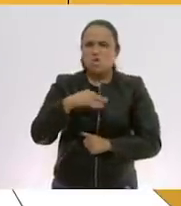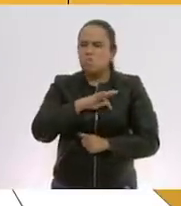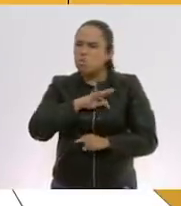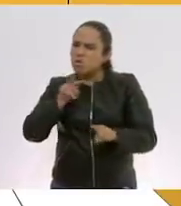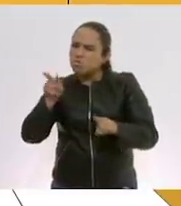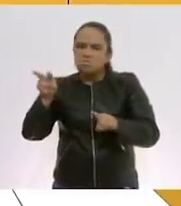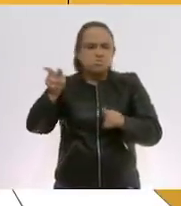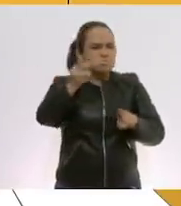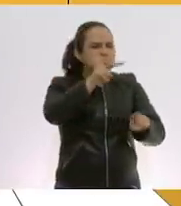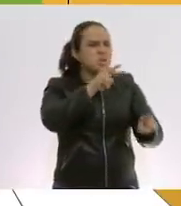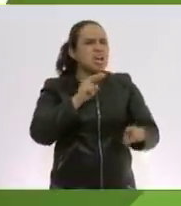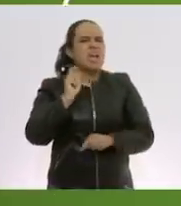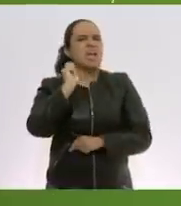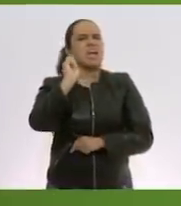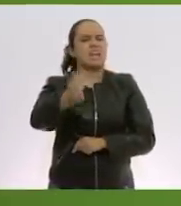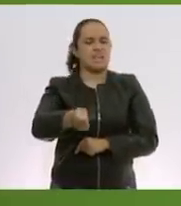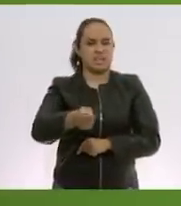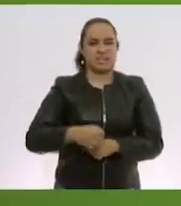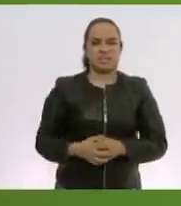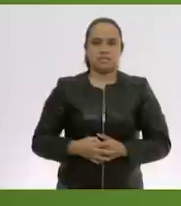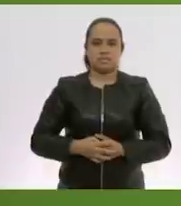alrededor.